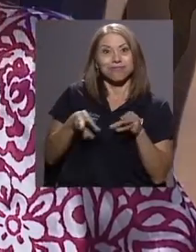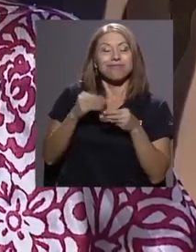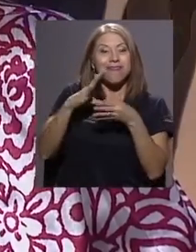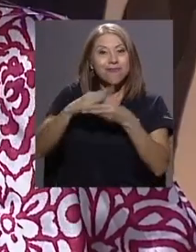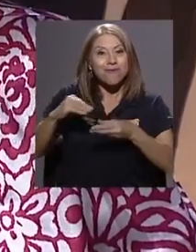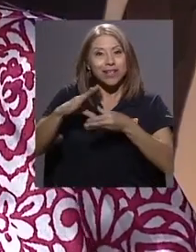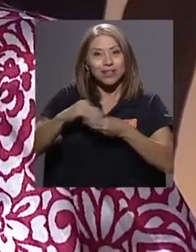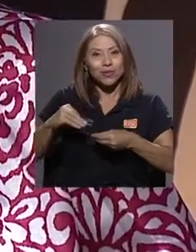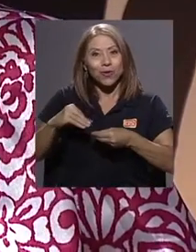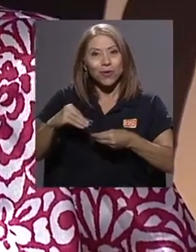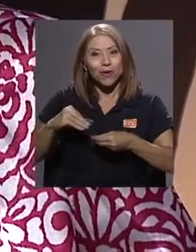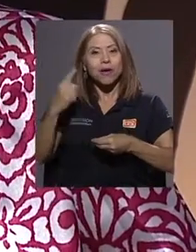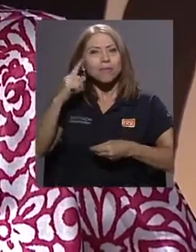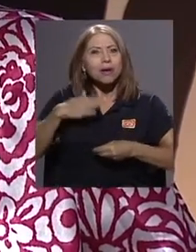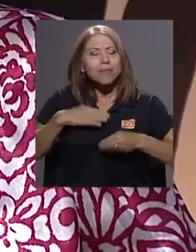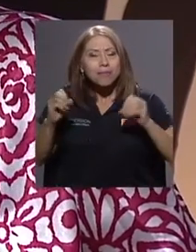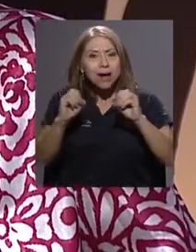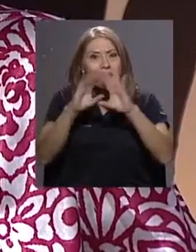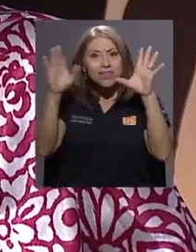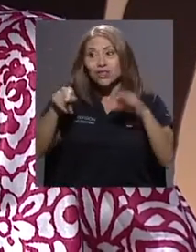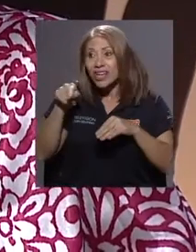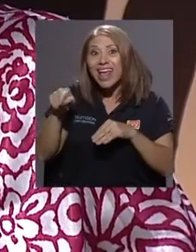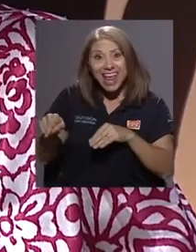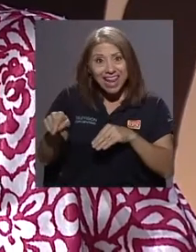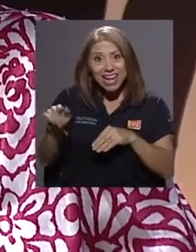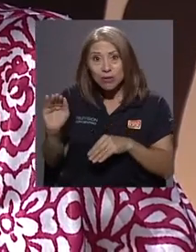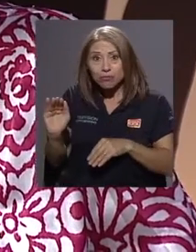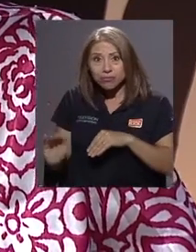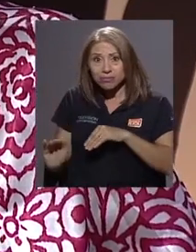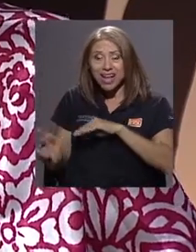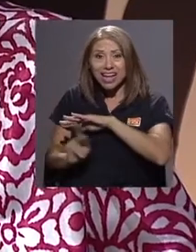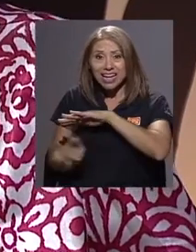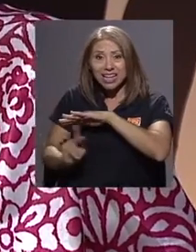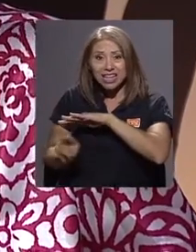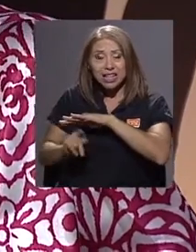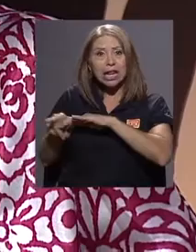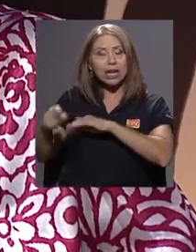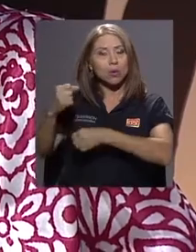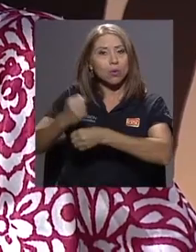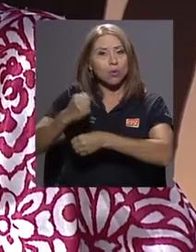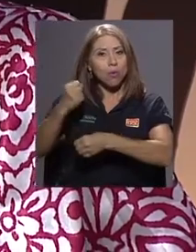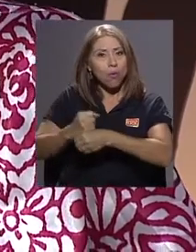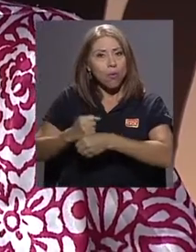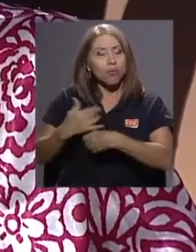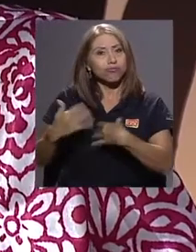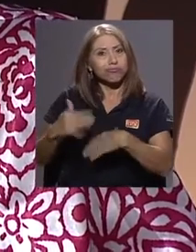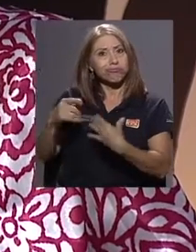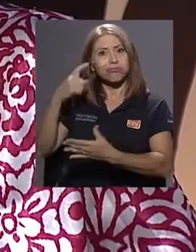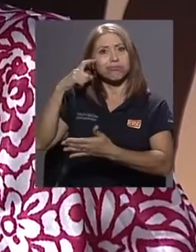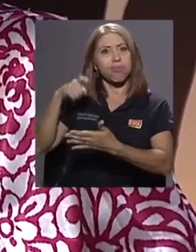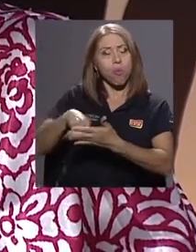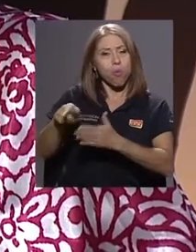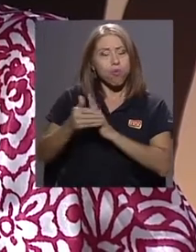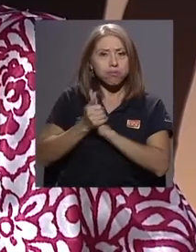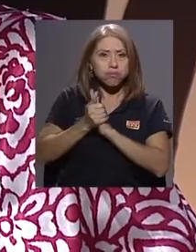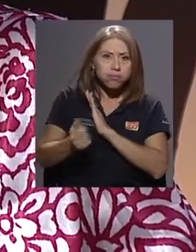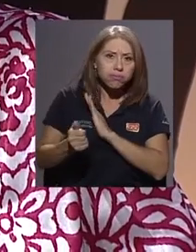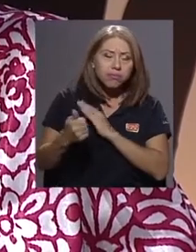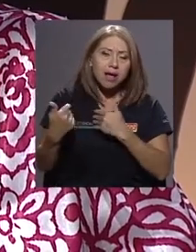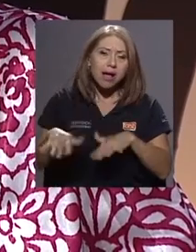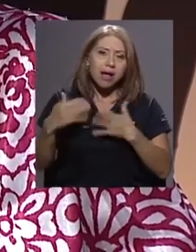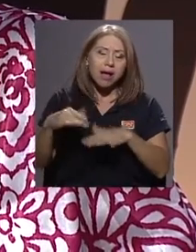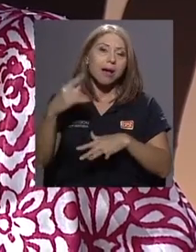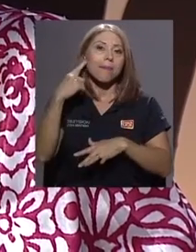porque si estando él en el kinder que hiciera ese trabajo pues es de mucho mérito y tiene una habilidad enorme para